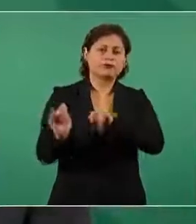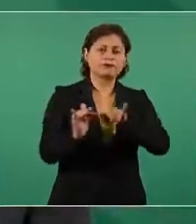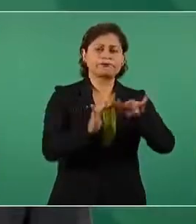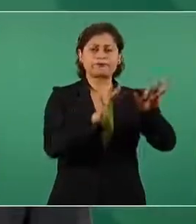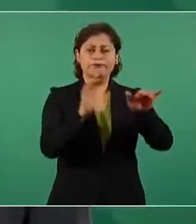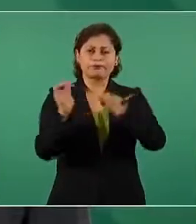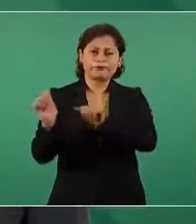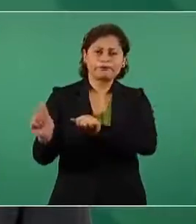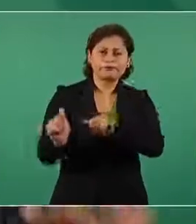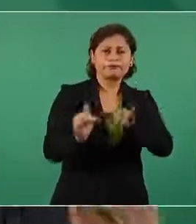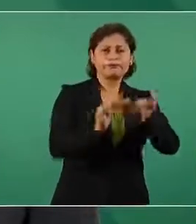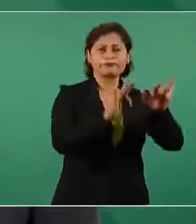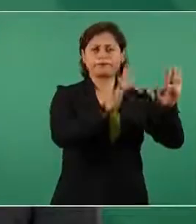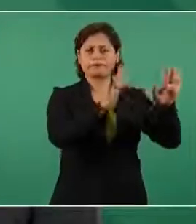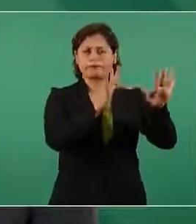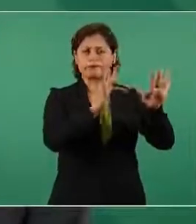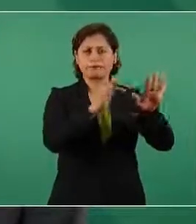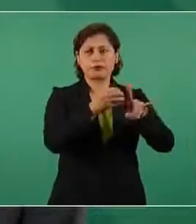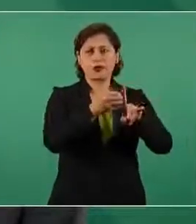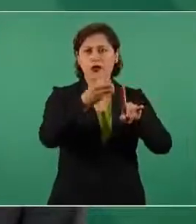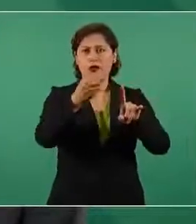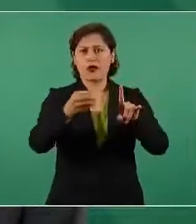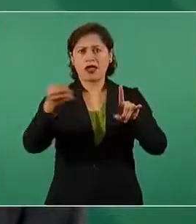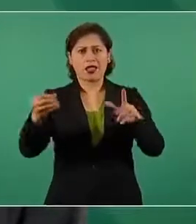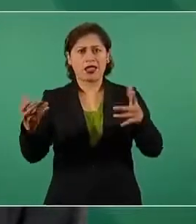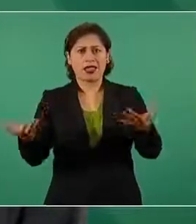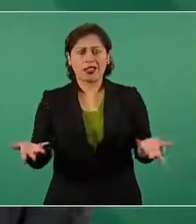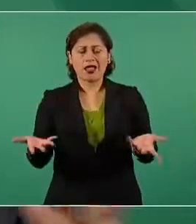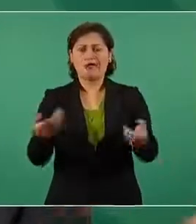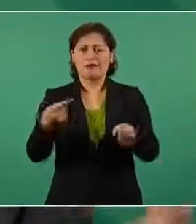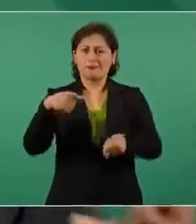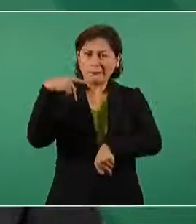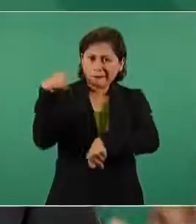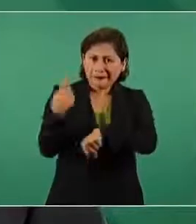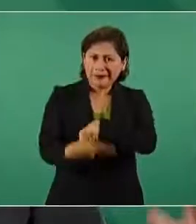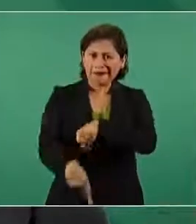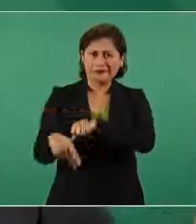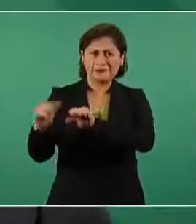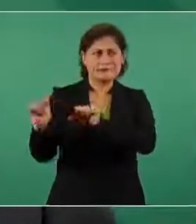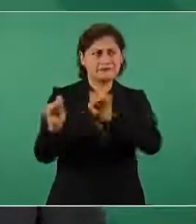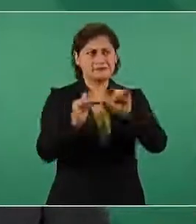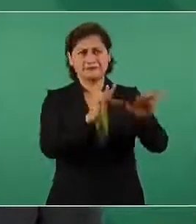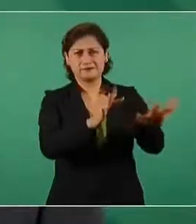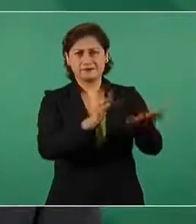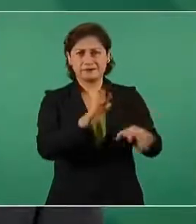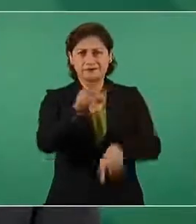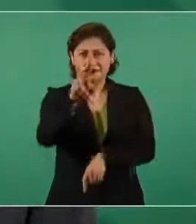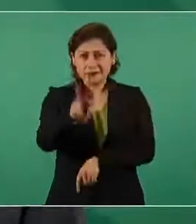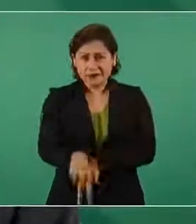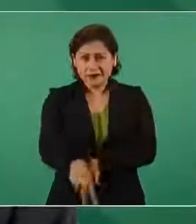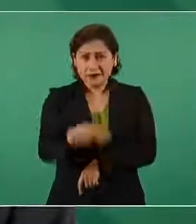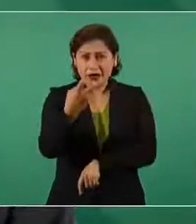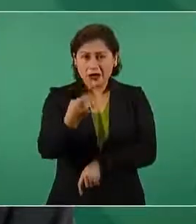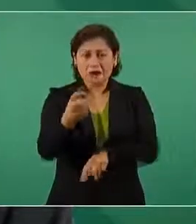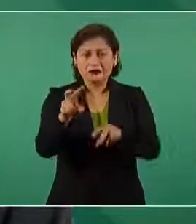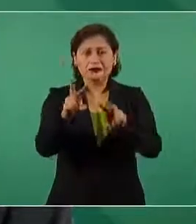desordenado, riesgoso. Es bastante hipócrita, pues.